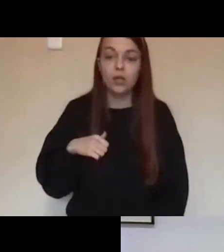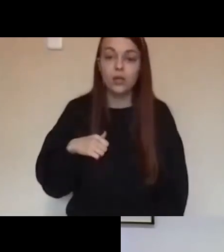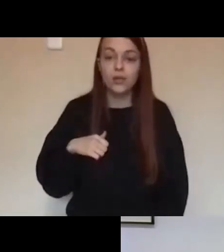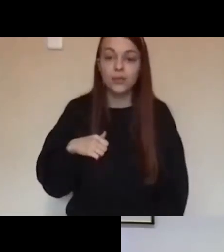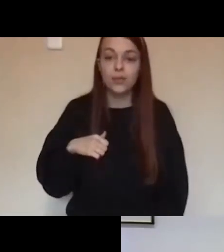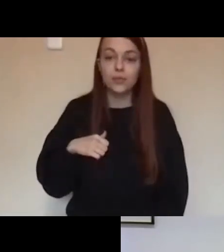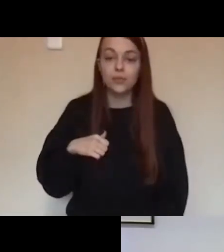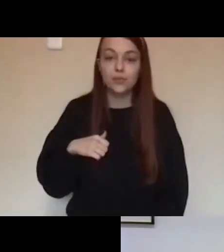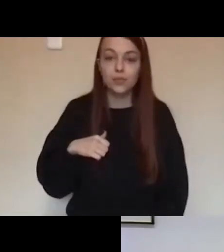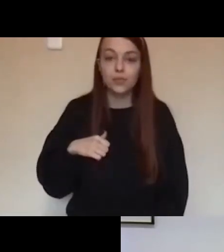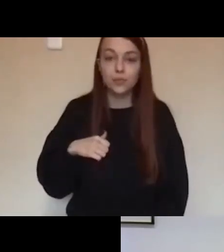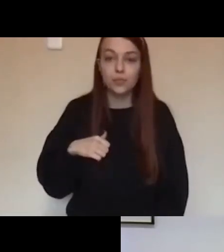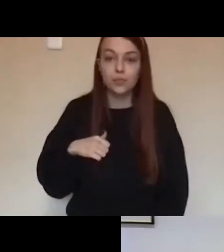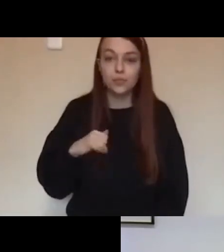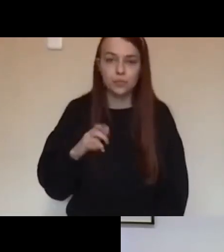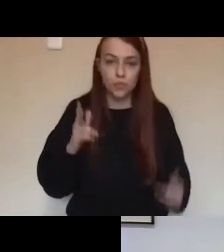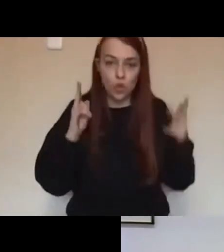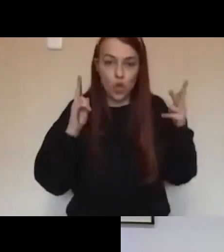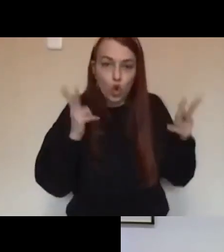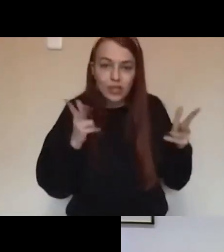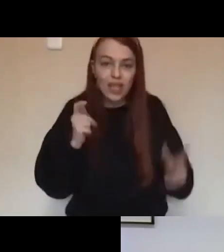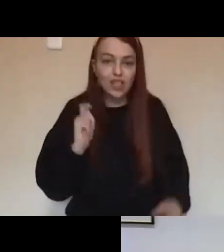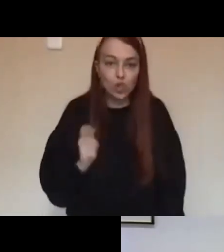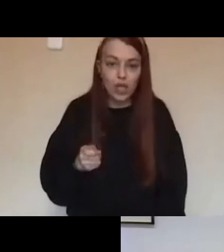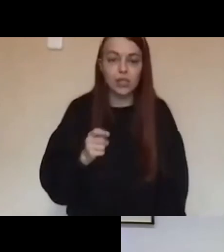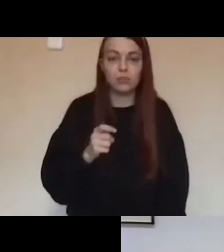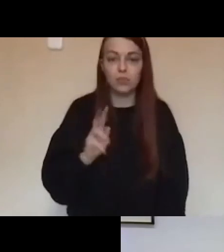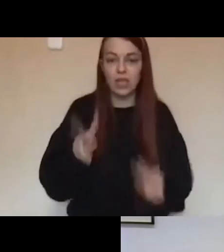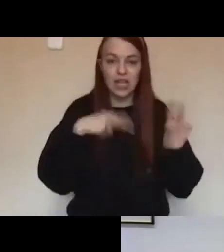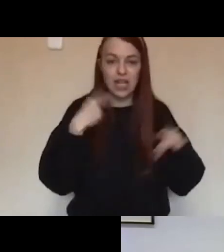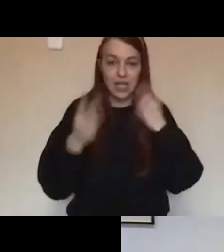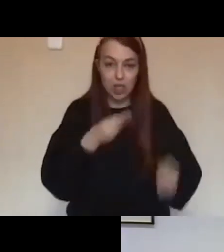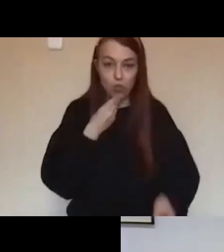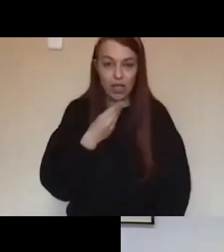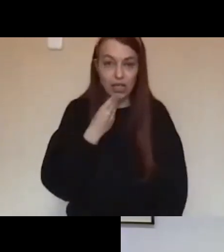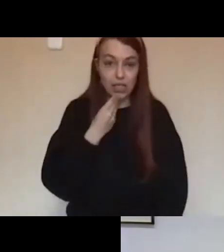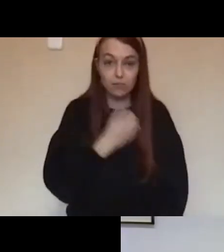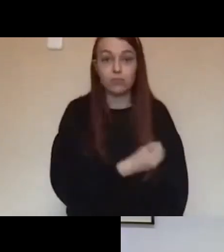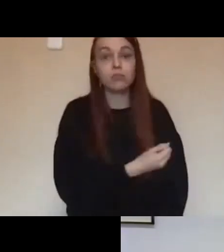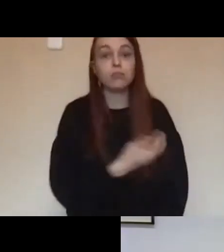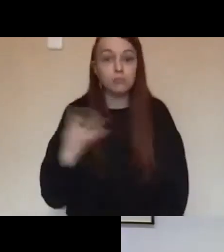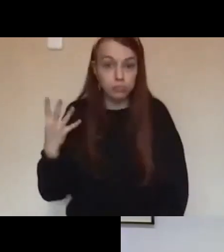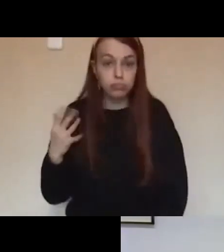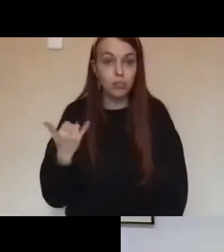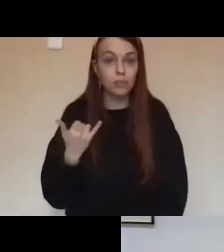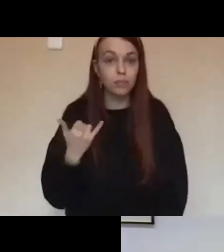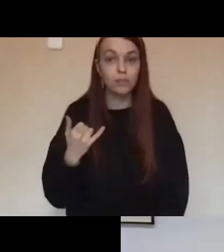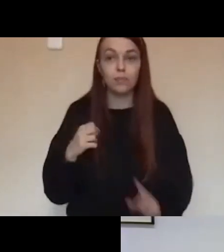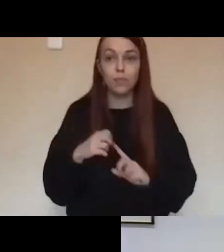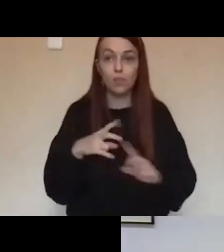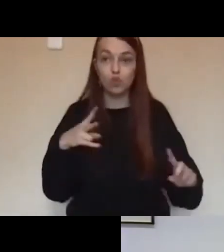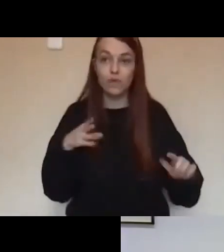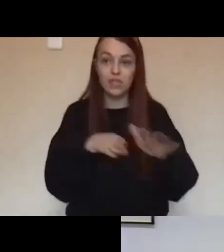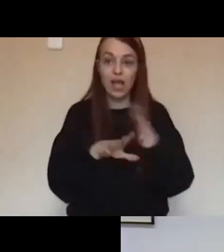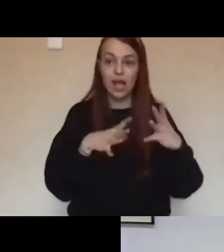tenemos a hoteles, hostales, restaurantes, muchos de ellos tienen una percepción de que la